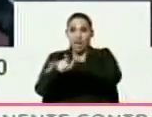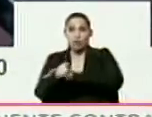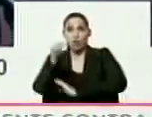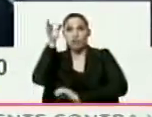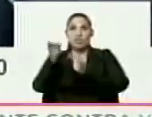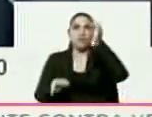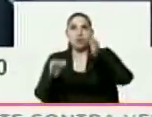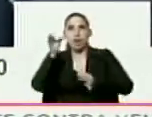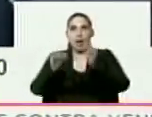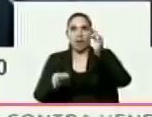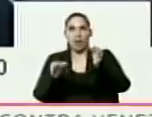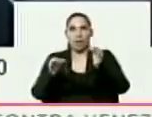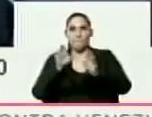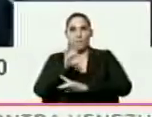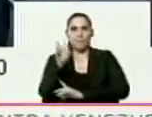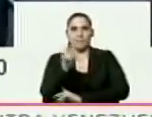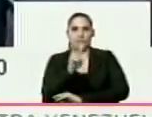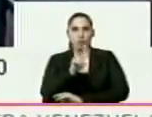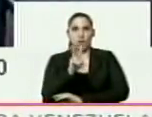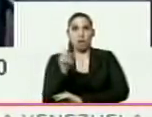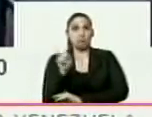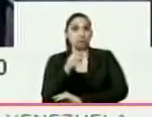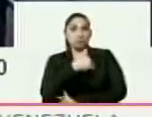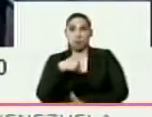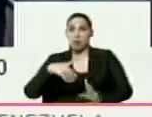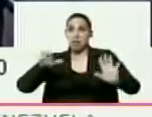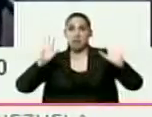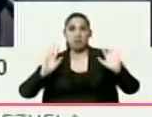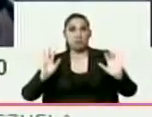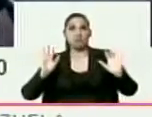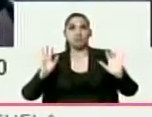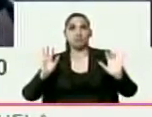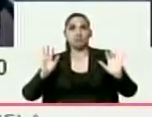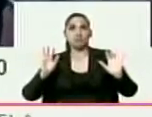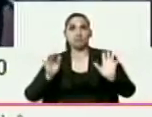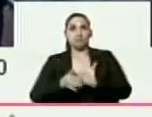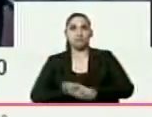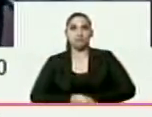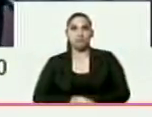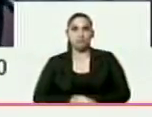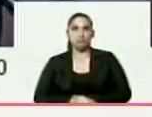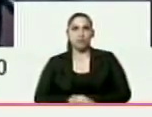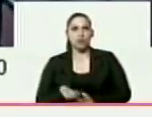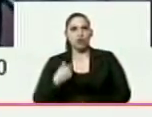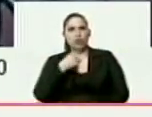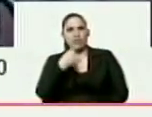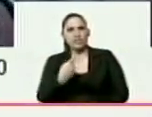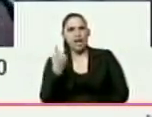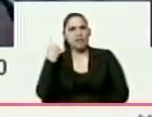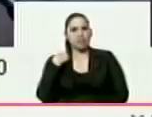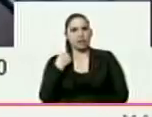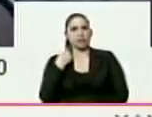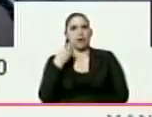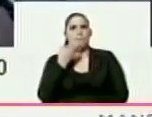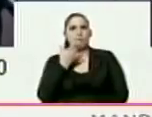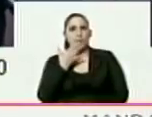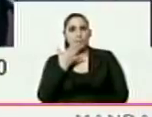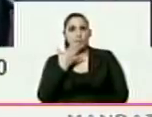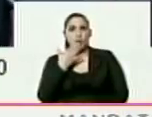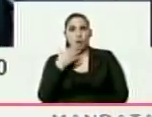República. Y no ha querido, sencillamente. Yo lo decía ayer en el caso de la